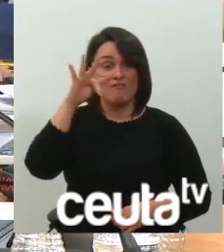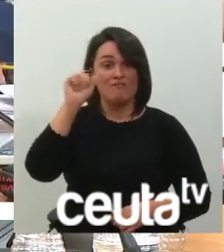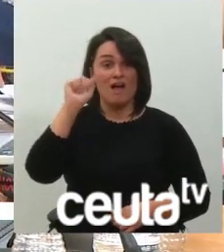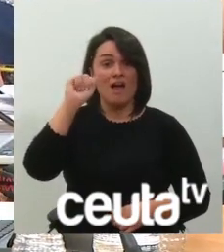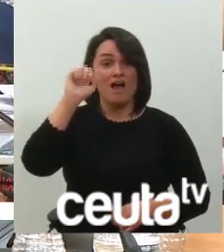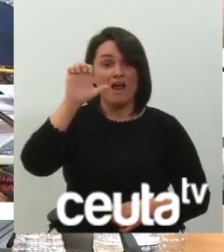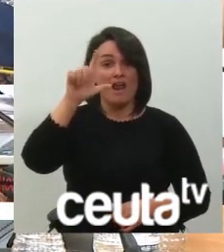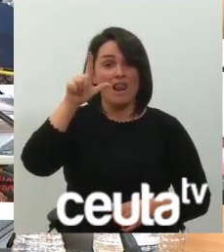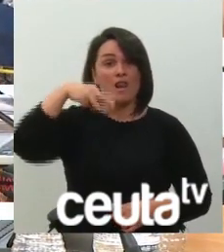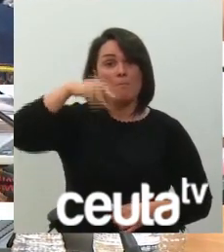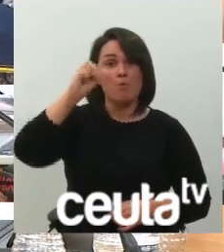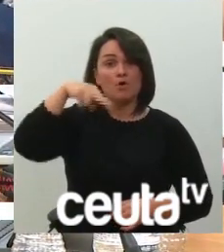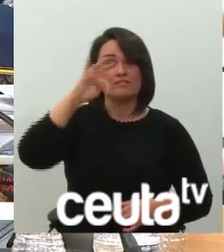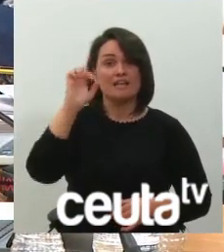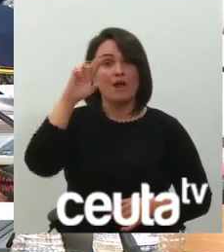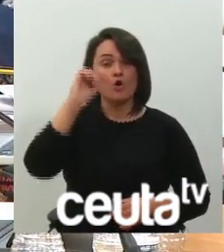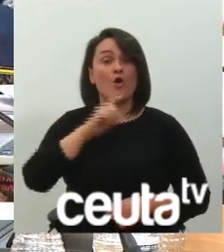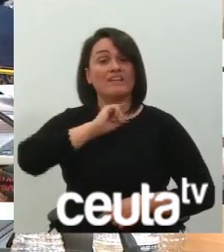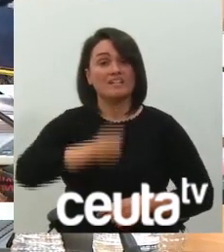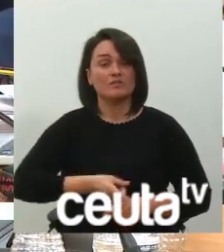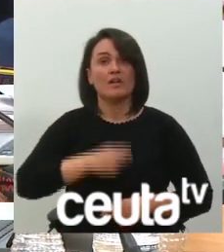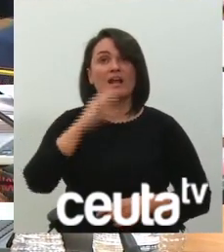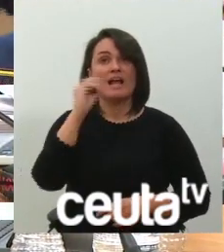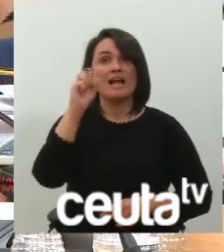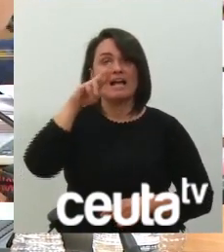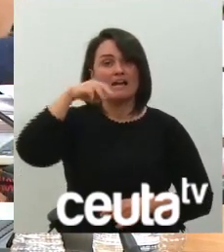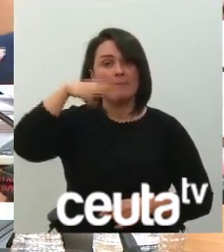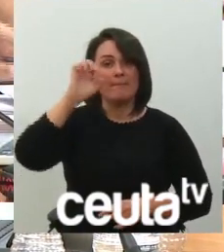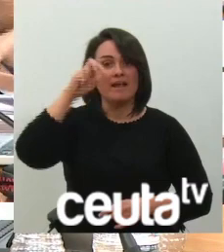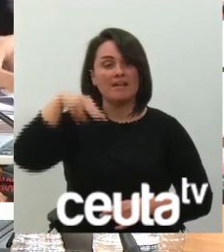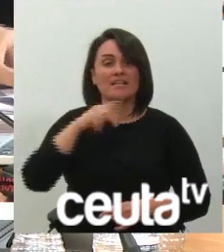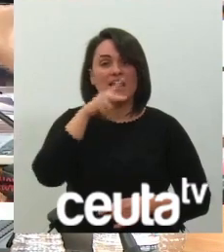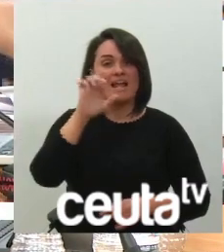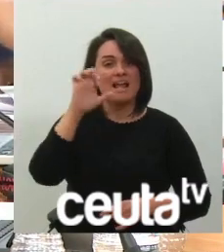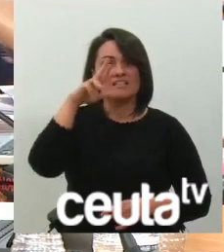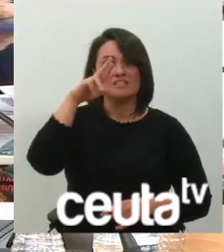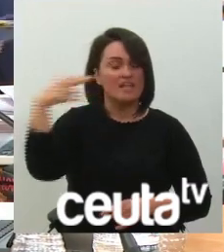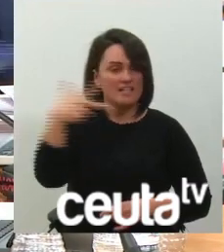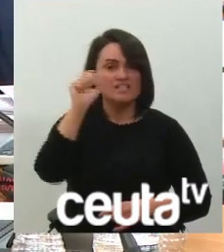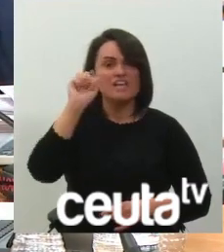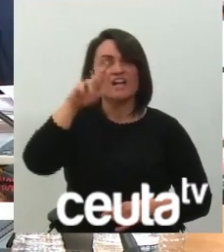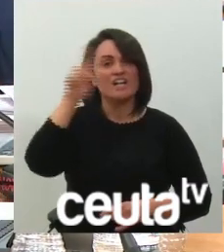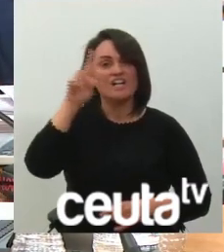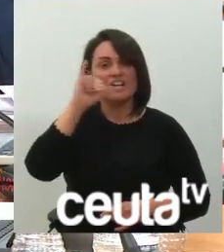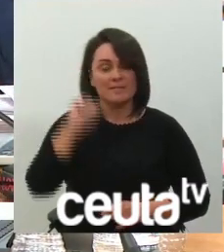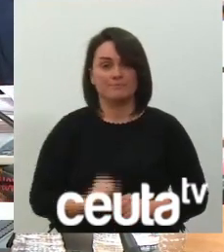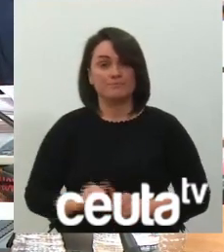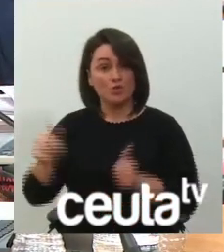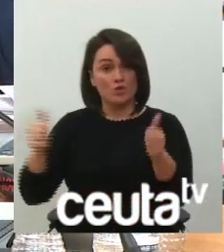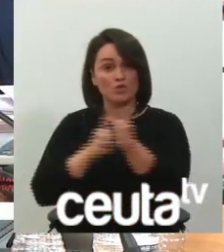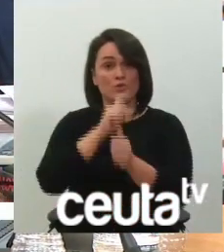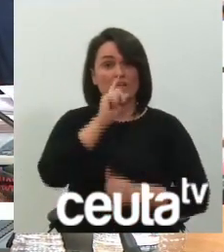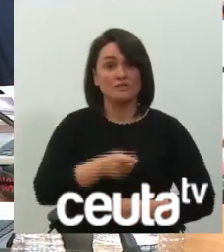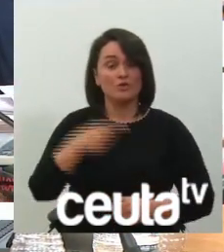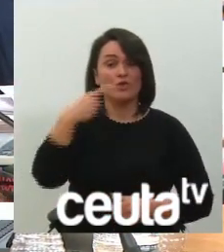del que es directora doña carmen echarri y que también se beneficia porque si no lo cobraría y el que es su director gonzalo testa